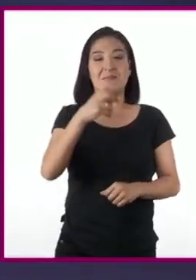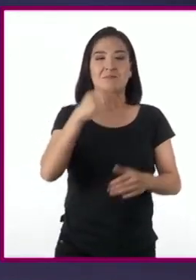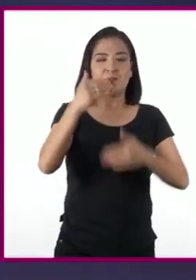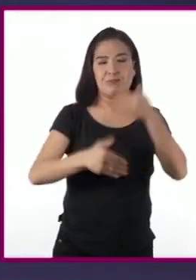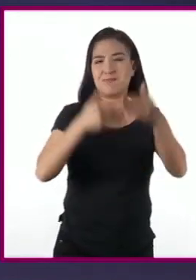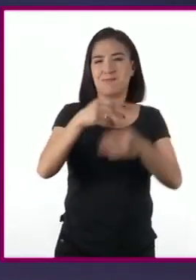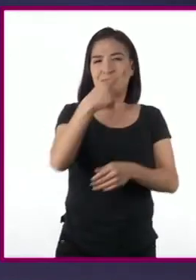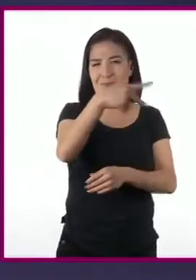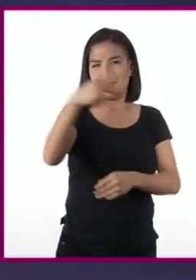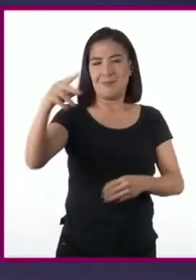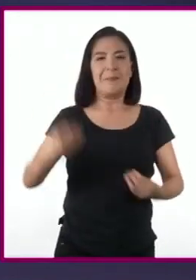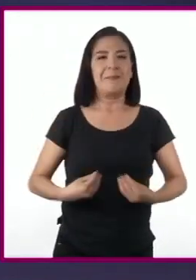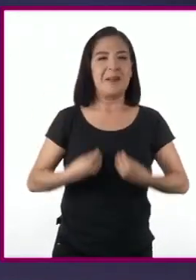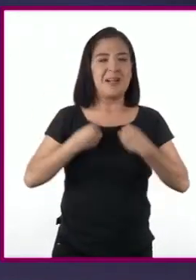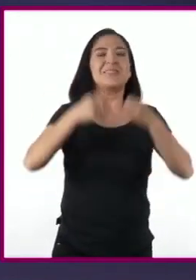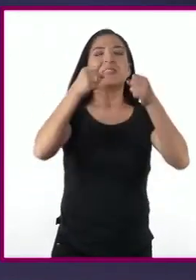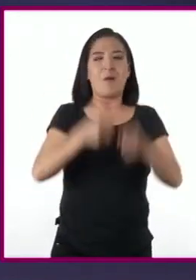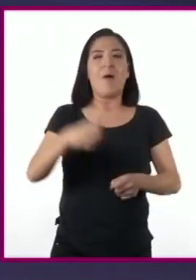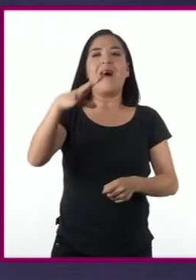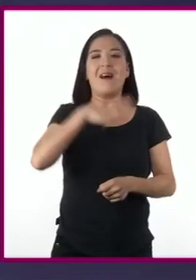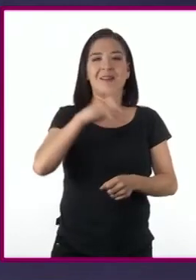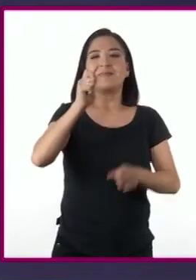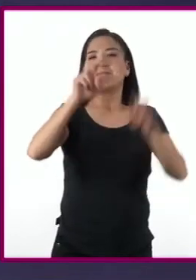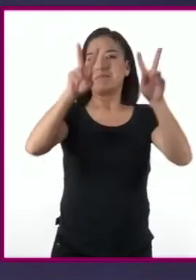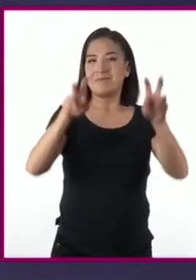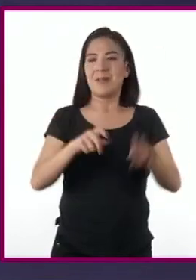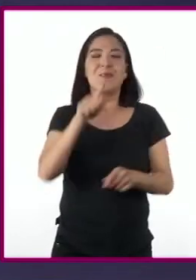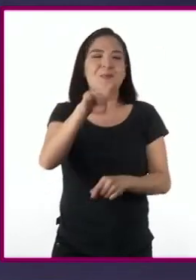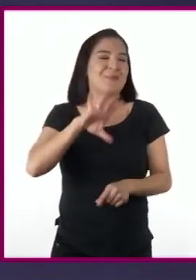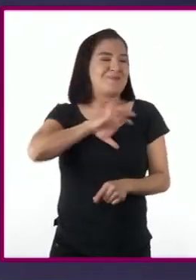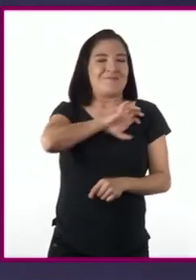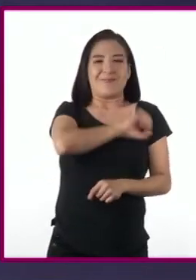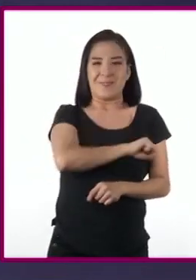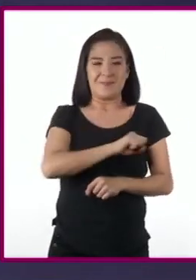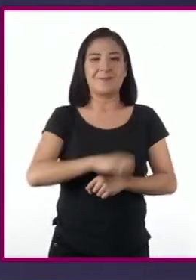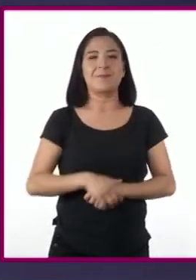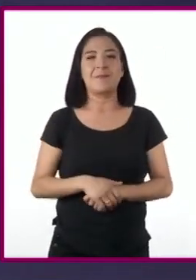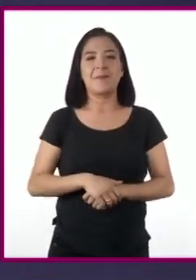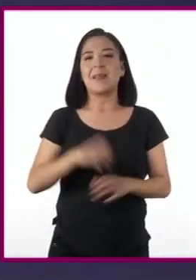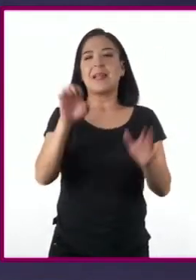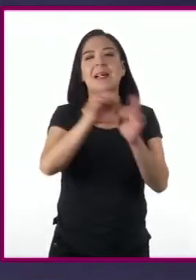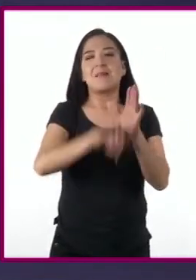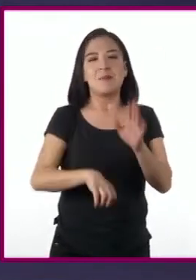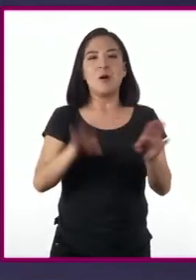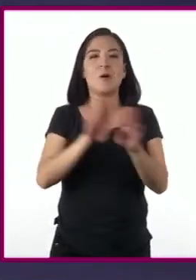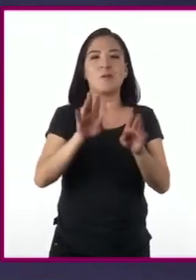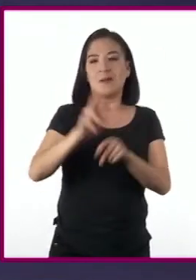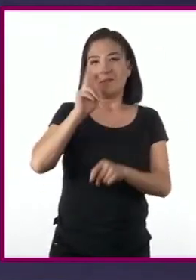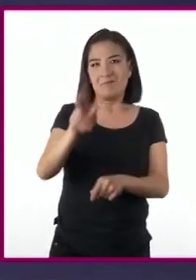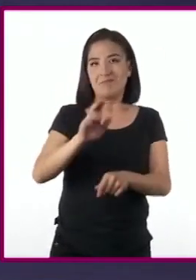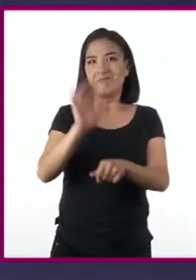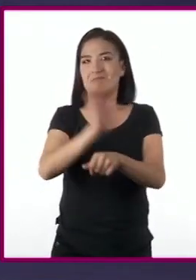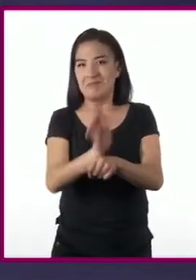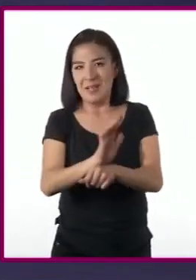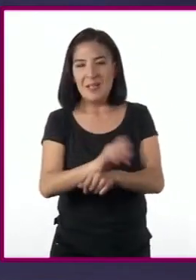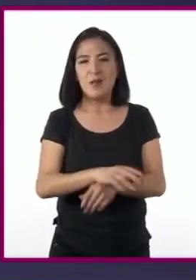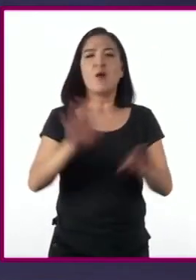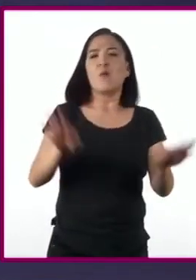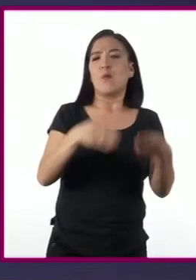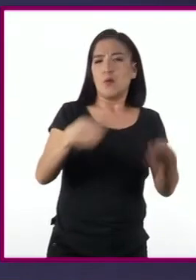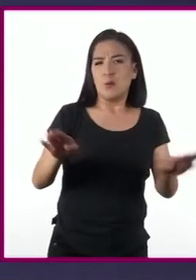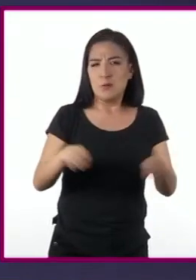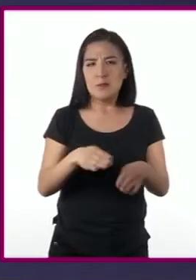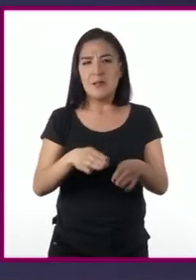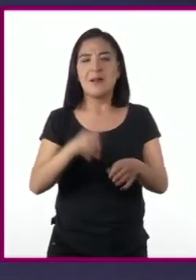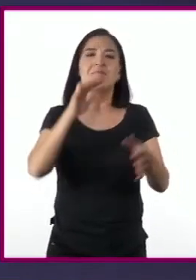vidas seguramente han tenido muchos temas favoritos. Por ejemplo, un género cinematográfico, musical